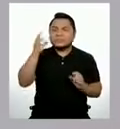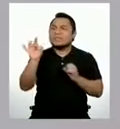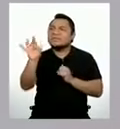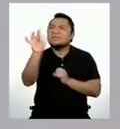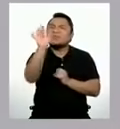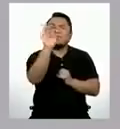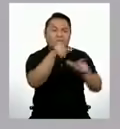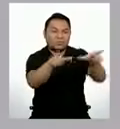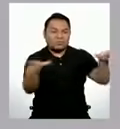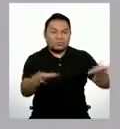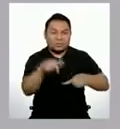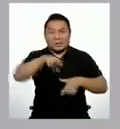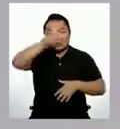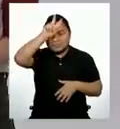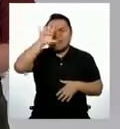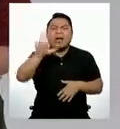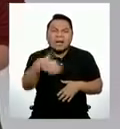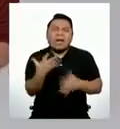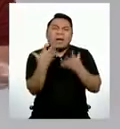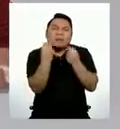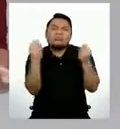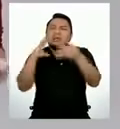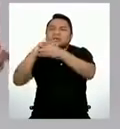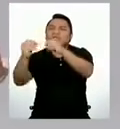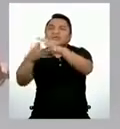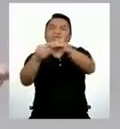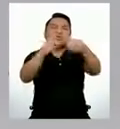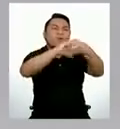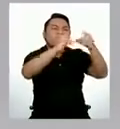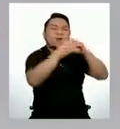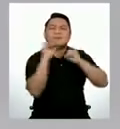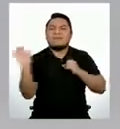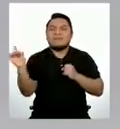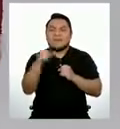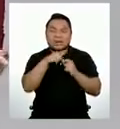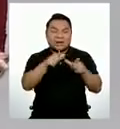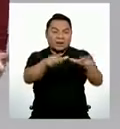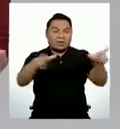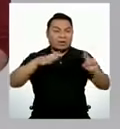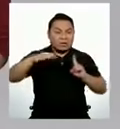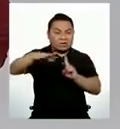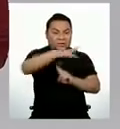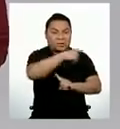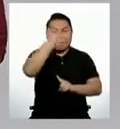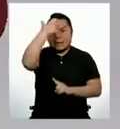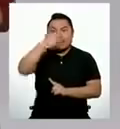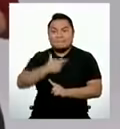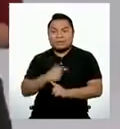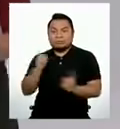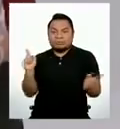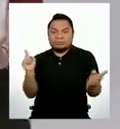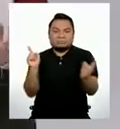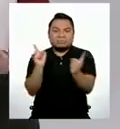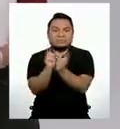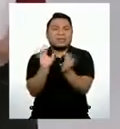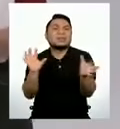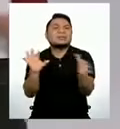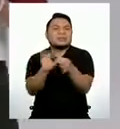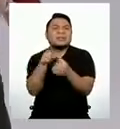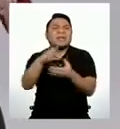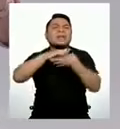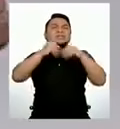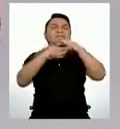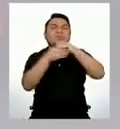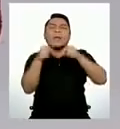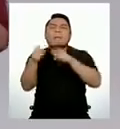Perú hay muchas historias que tratan sobre la creación de seres de la naturaleza y de la relación del ser humano con ella. Historias que